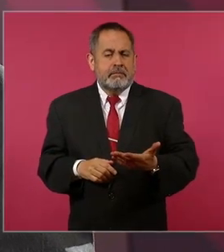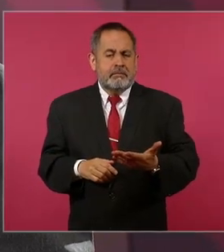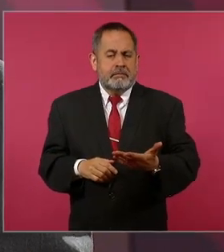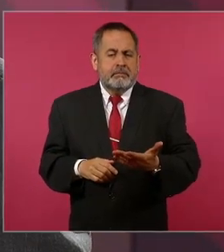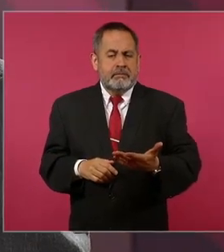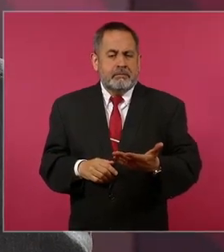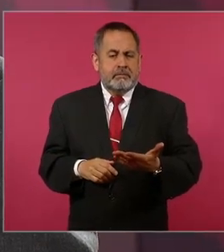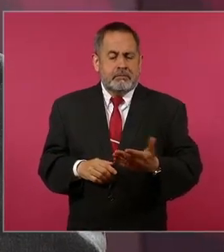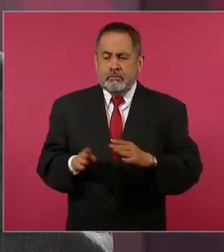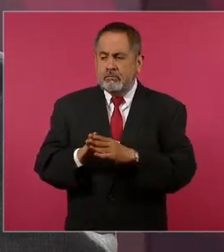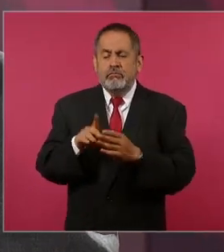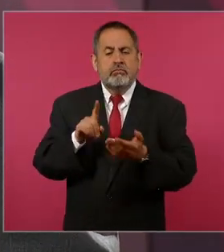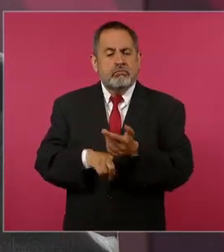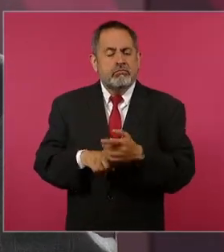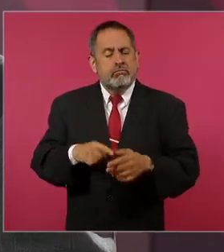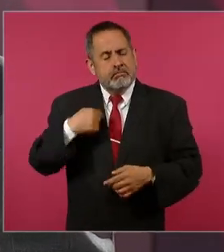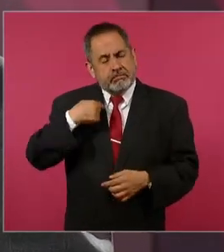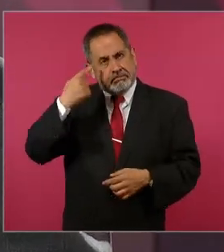que la justicia